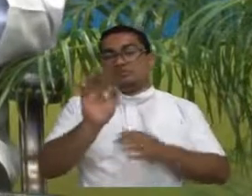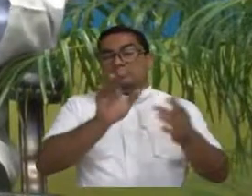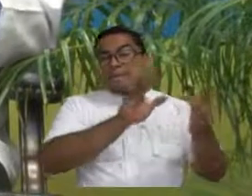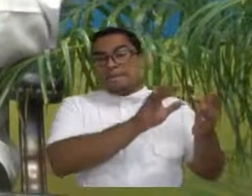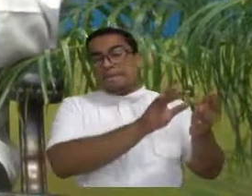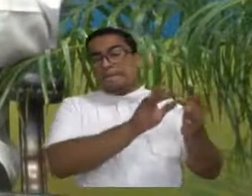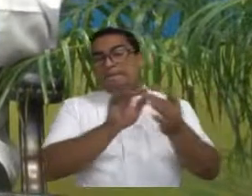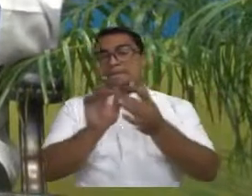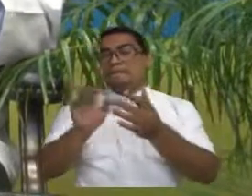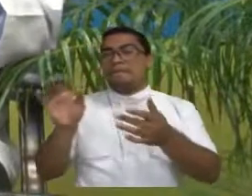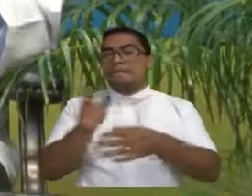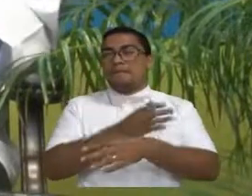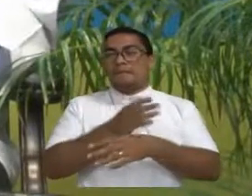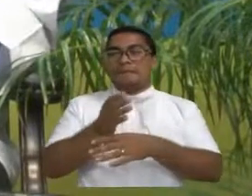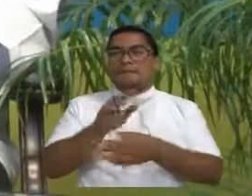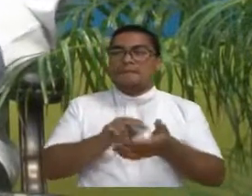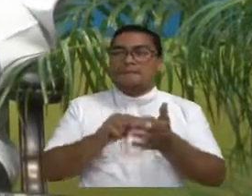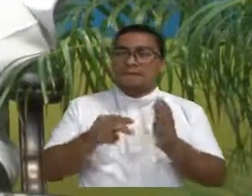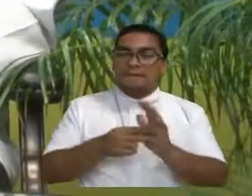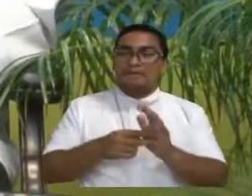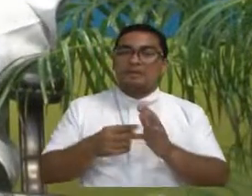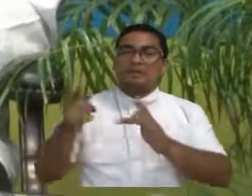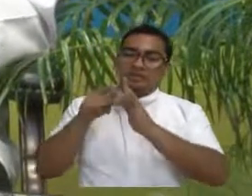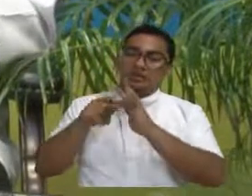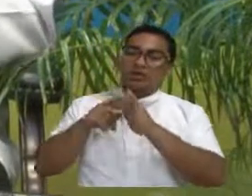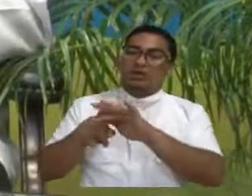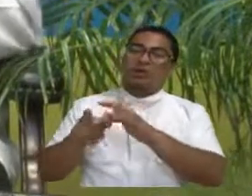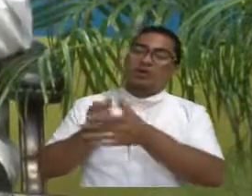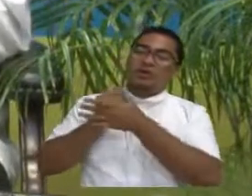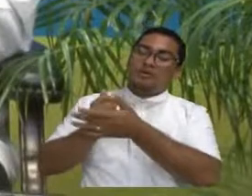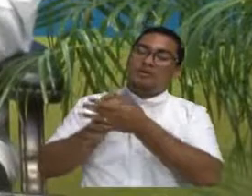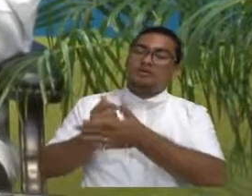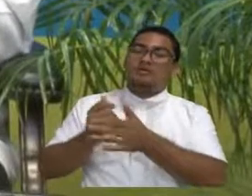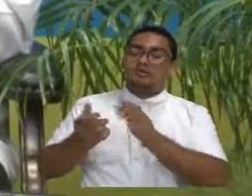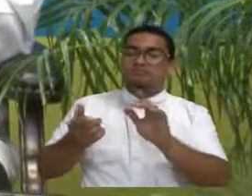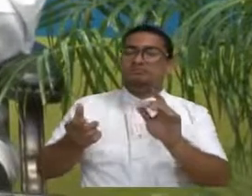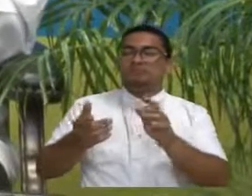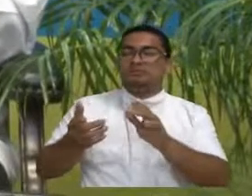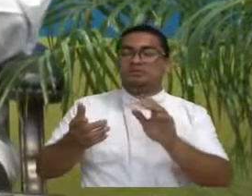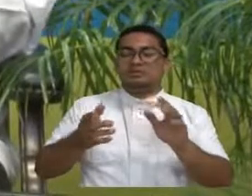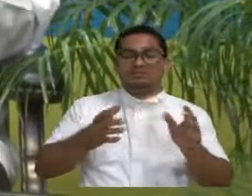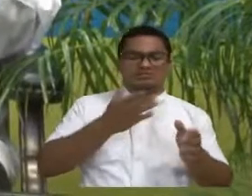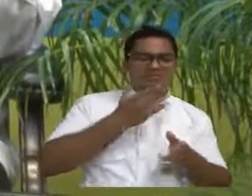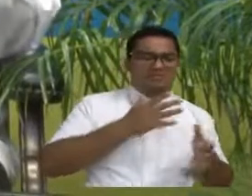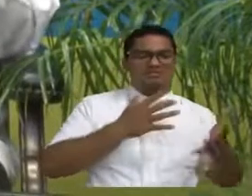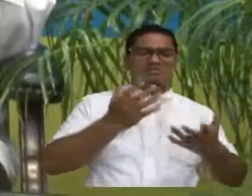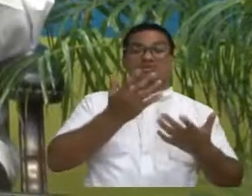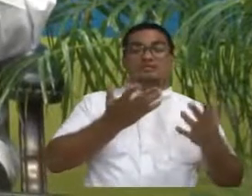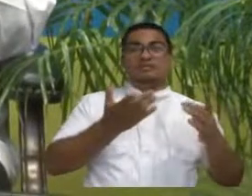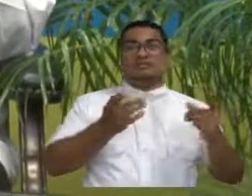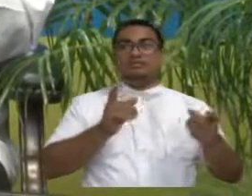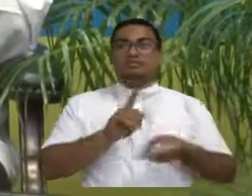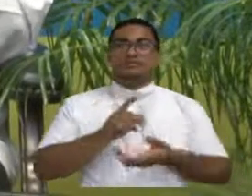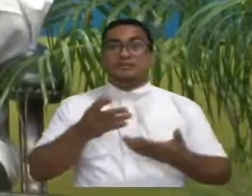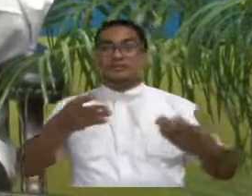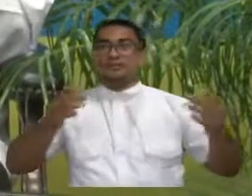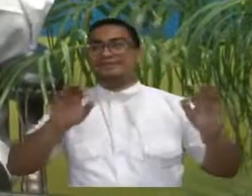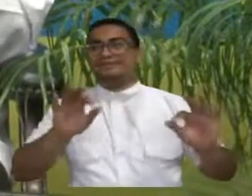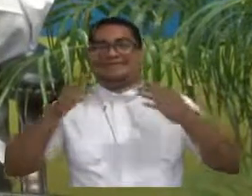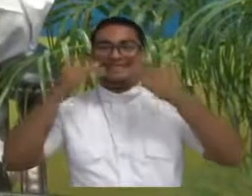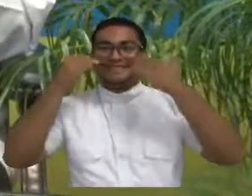la terapia cognitivo-conductual, le llamamos, que es para mejorar la conducta y conocer más acerca de esta enfermedad,